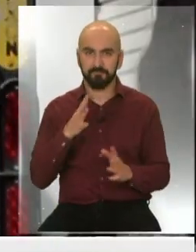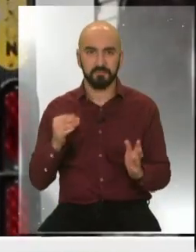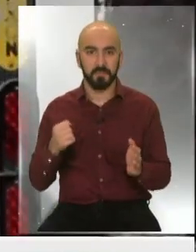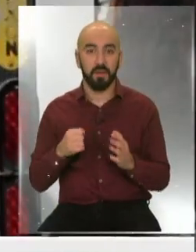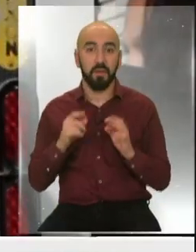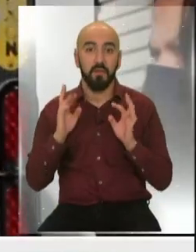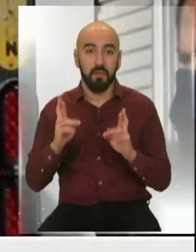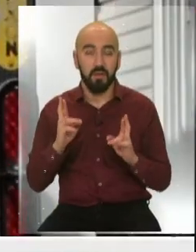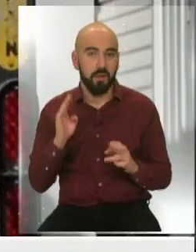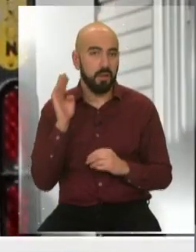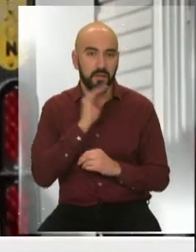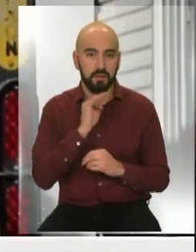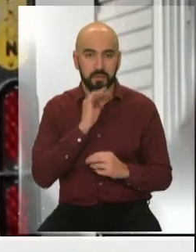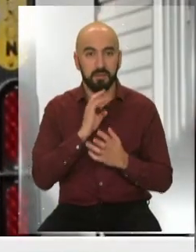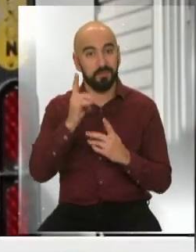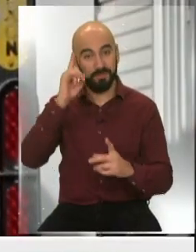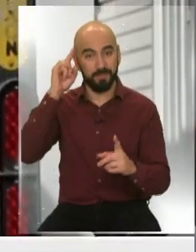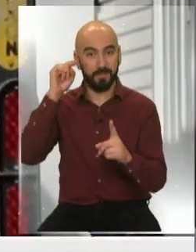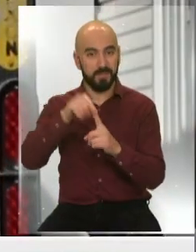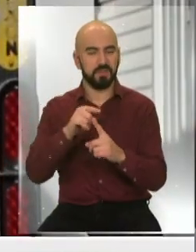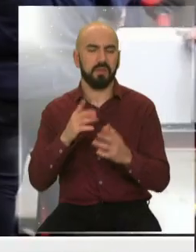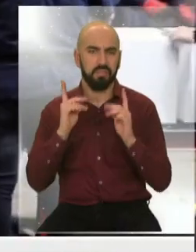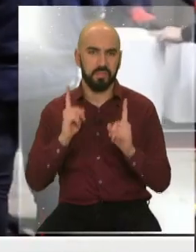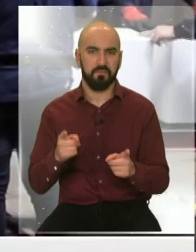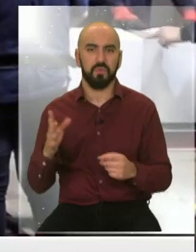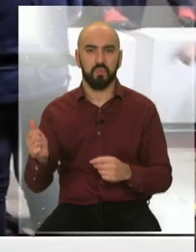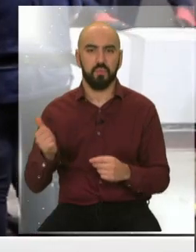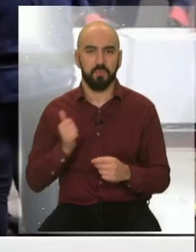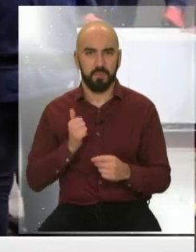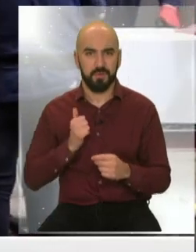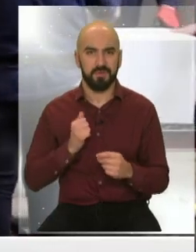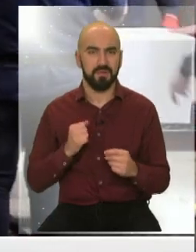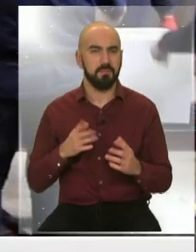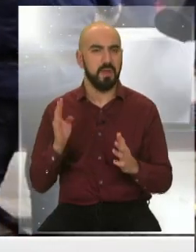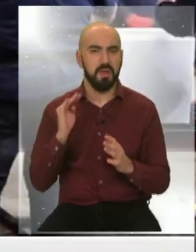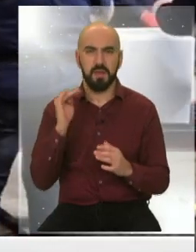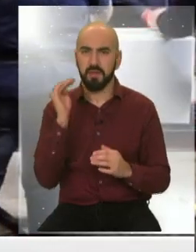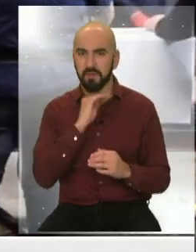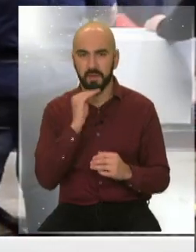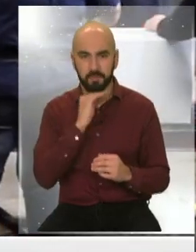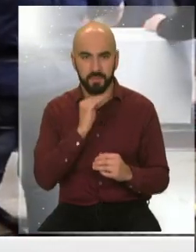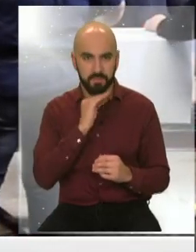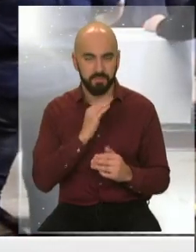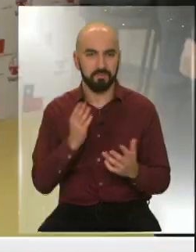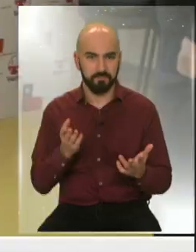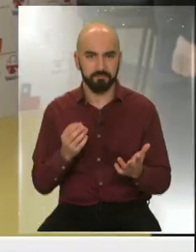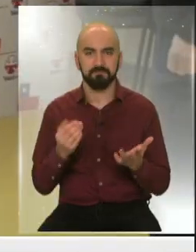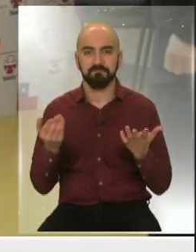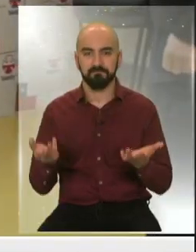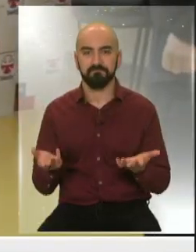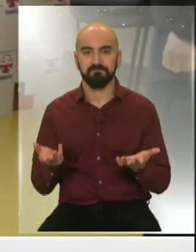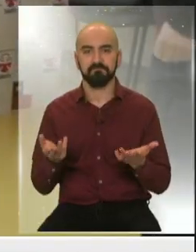propusimos una meta y la meta la vamos a cumplir con la mayor velocidad posible. Hoy día tenemos